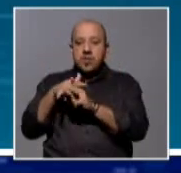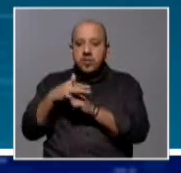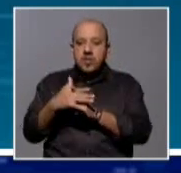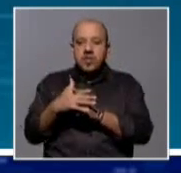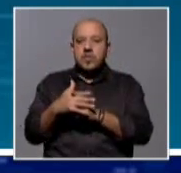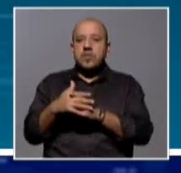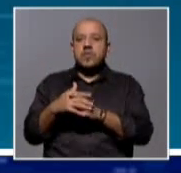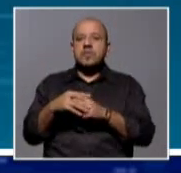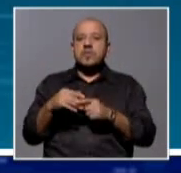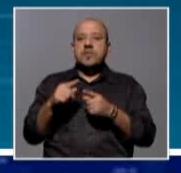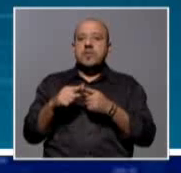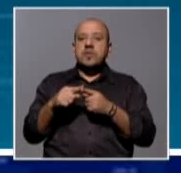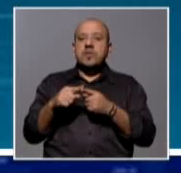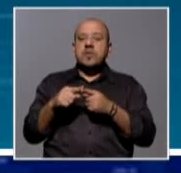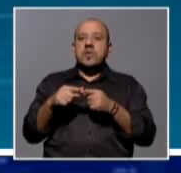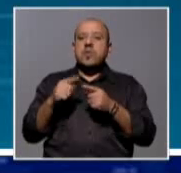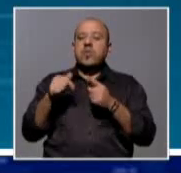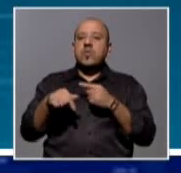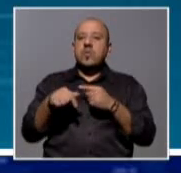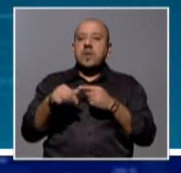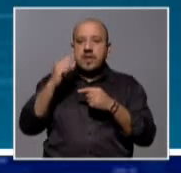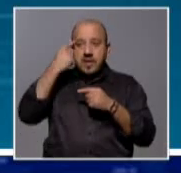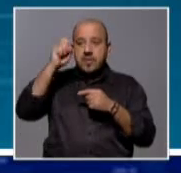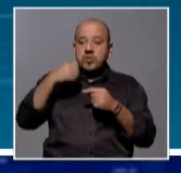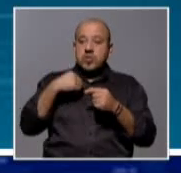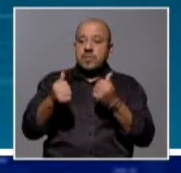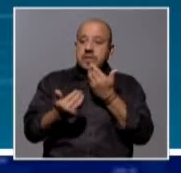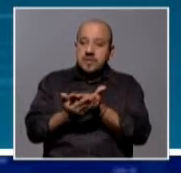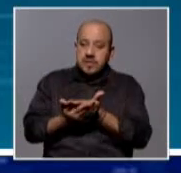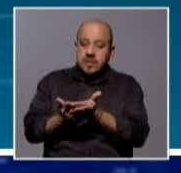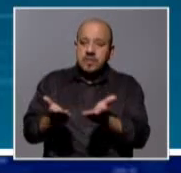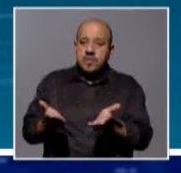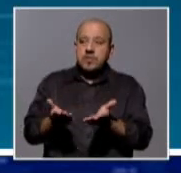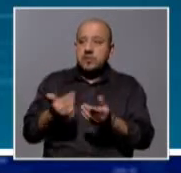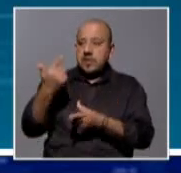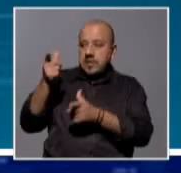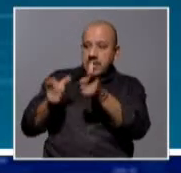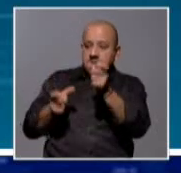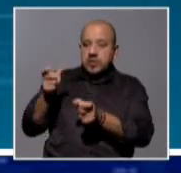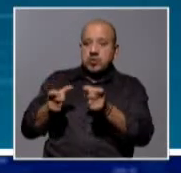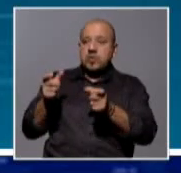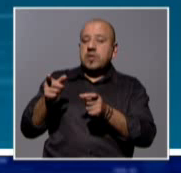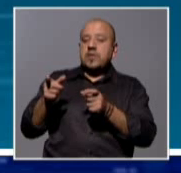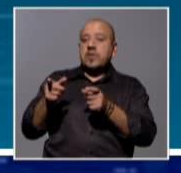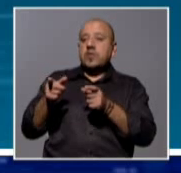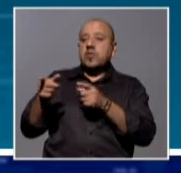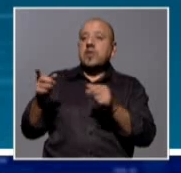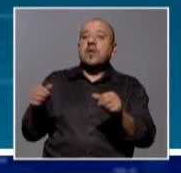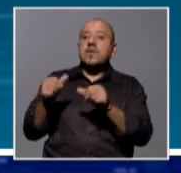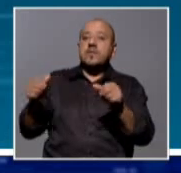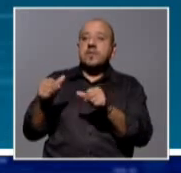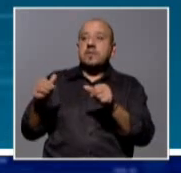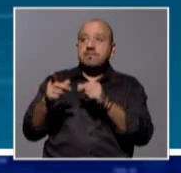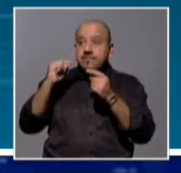a partir de una idea plástica que le presentamos a los vecinos, son los vecinos los que asumen la posibilidad de